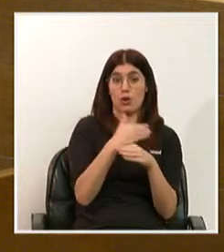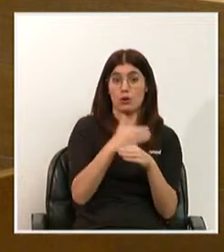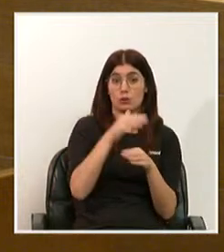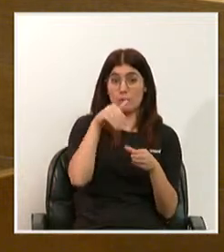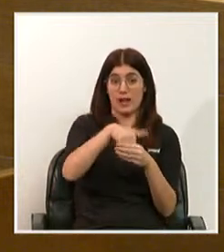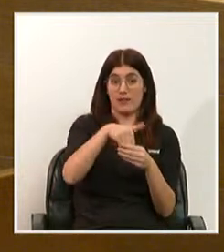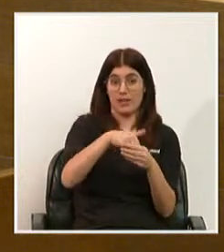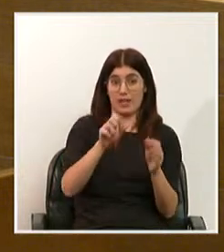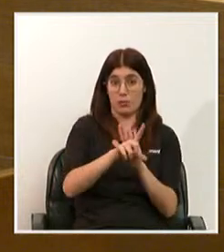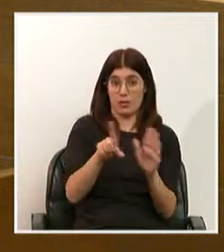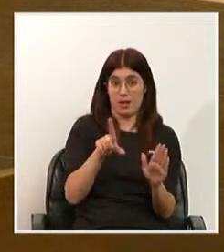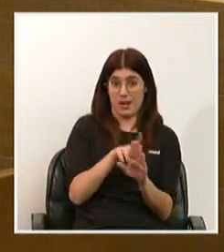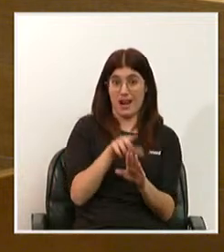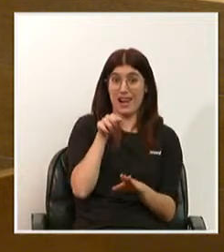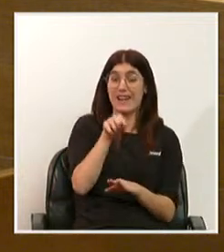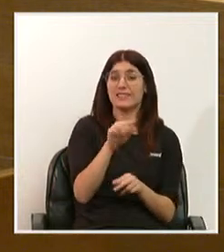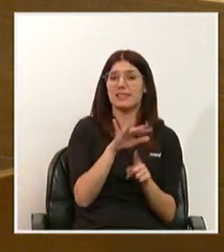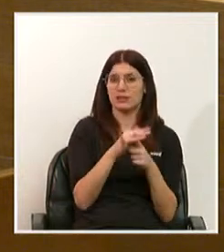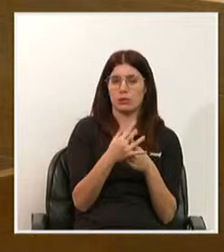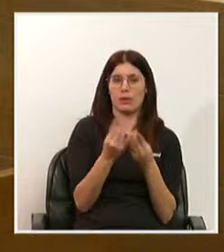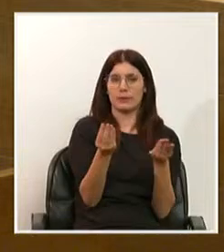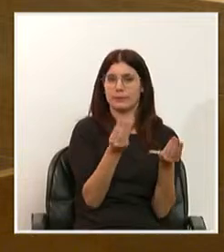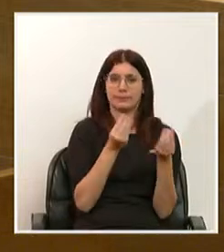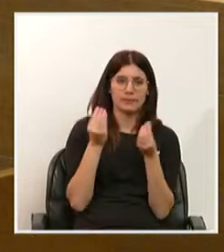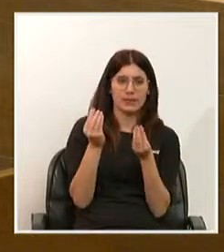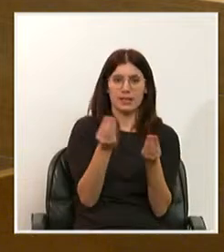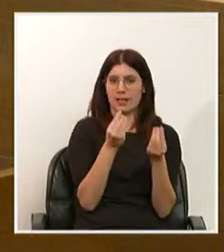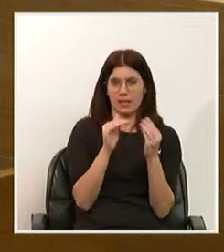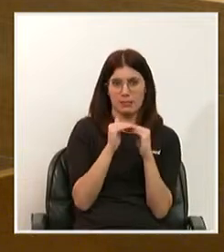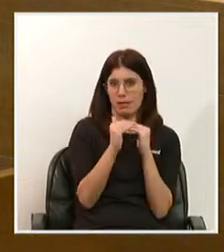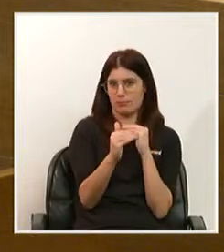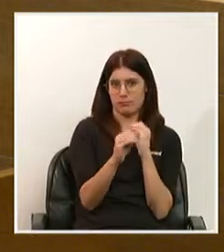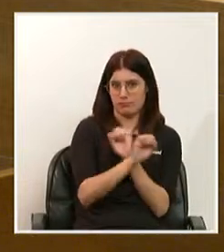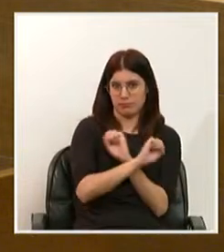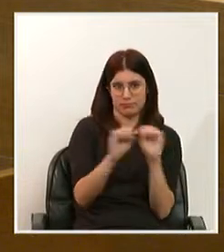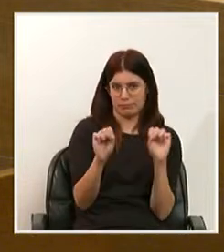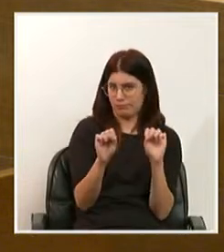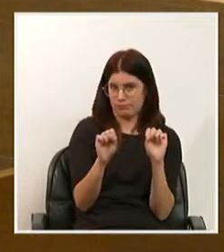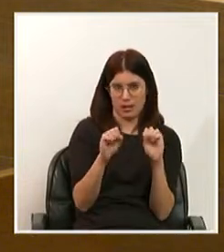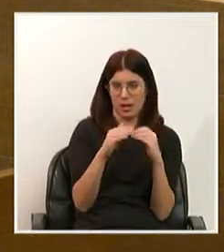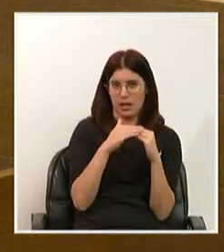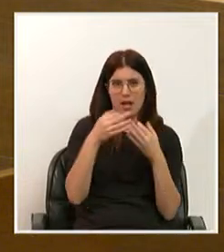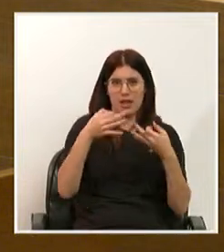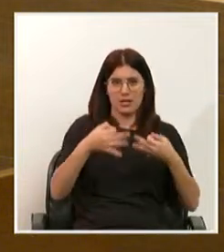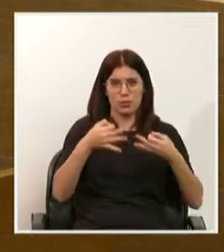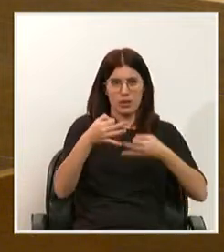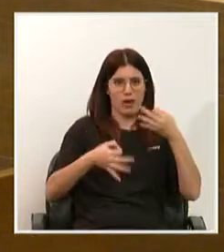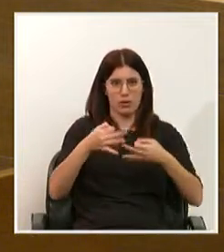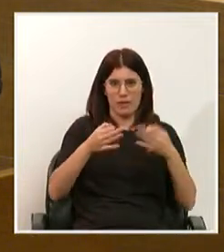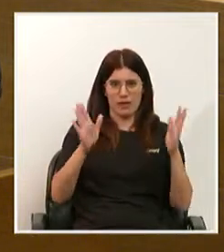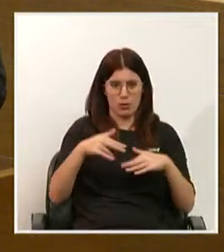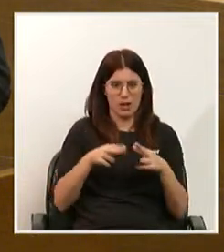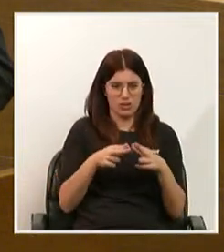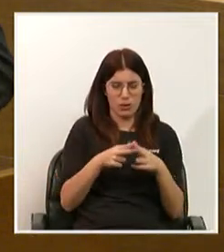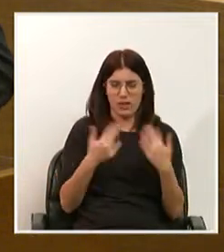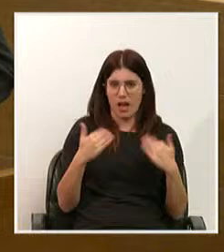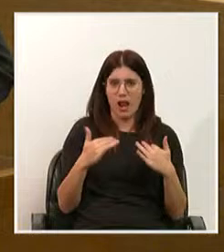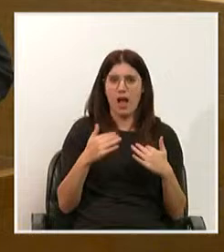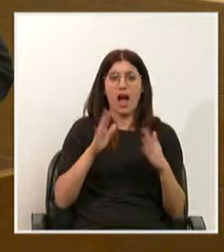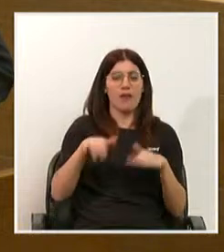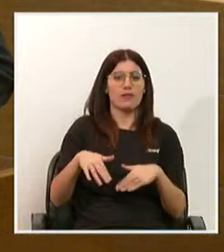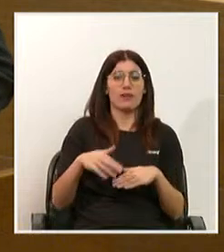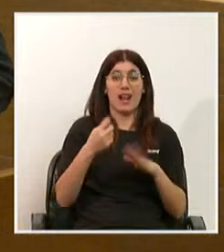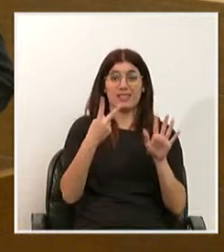toda aquella situación creó un clima insostenible una situación de inseguridad jurídica y social que provocó que más